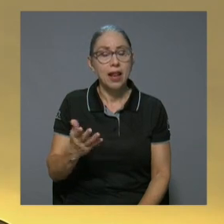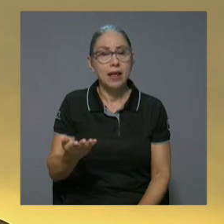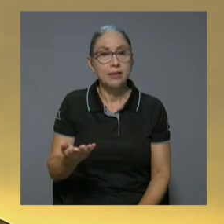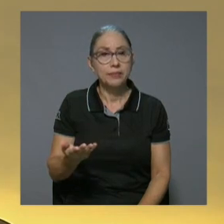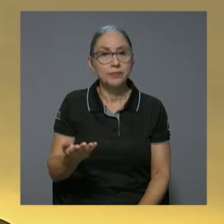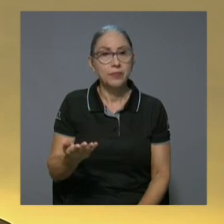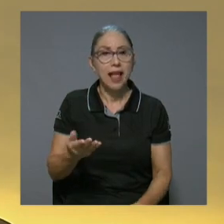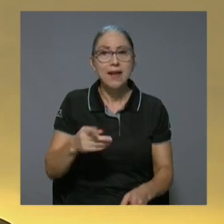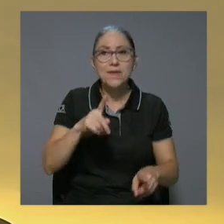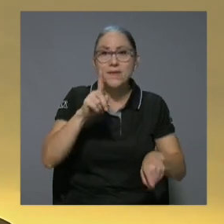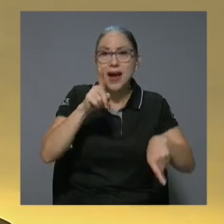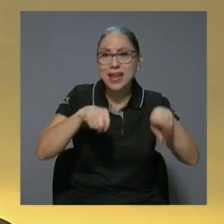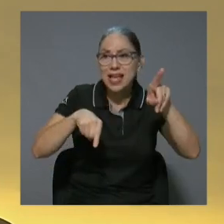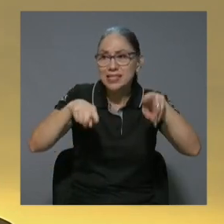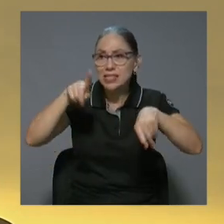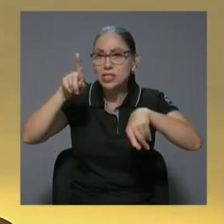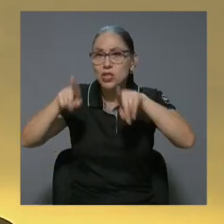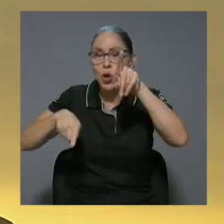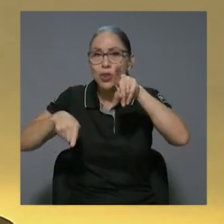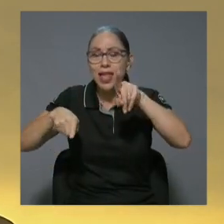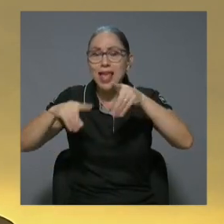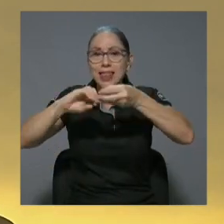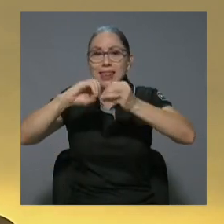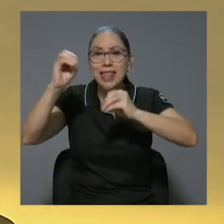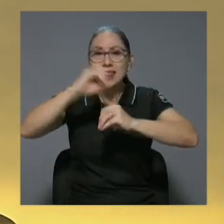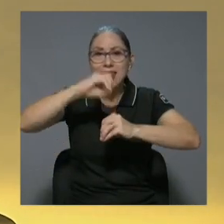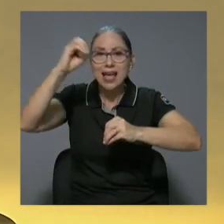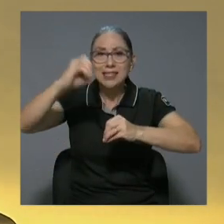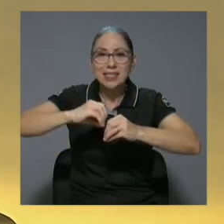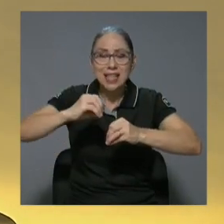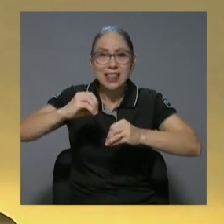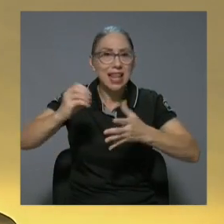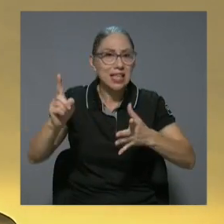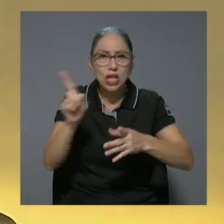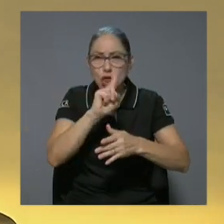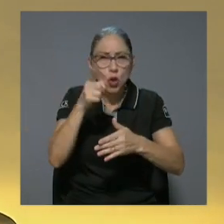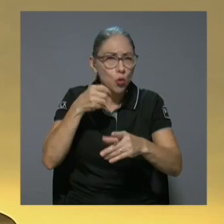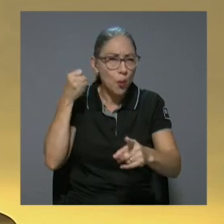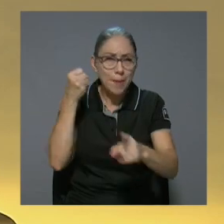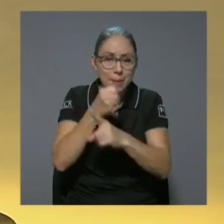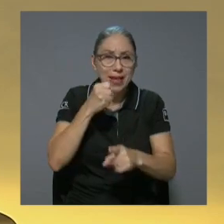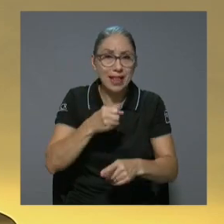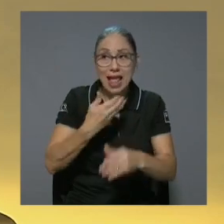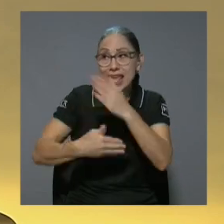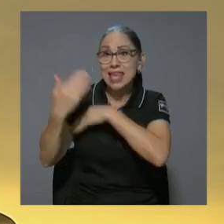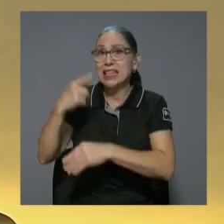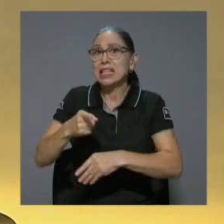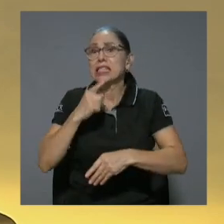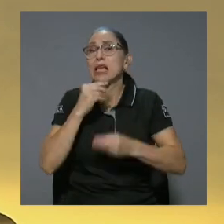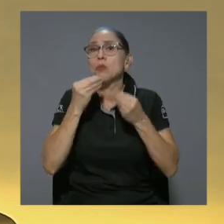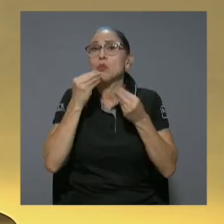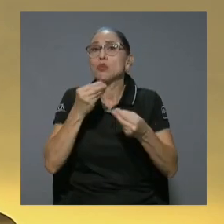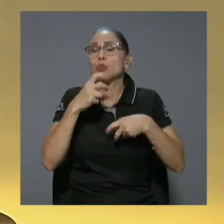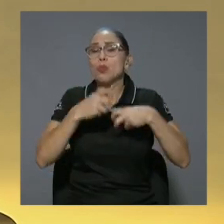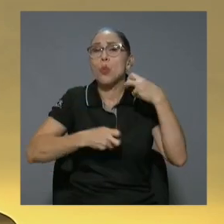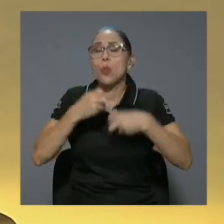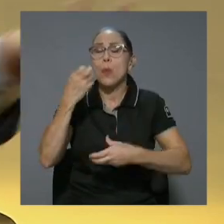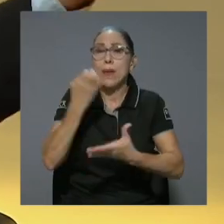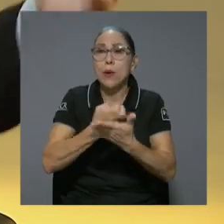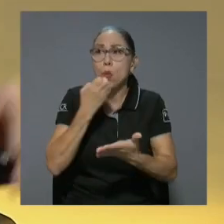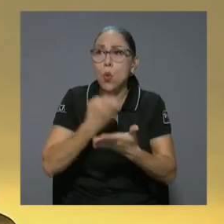la variación de las tasas de interés no tuvo tanto impacto, y la recesión que decían que venía no